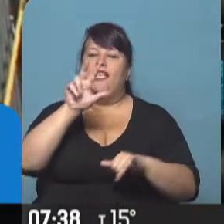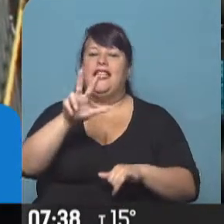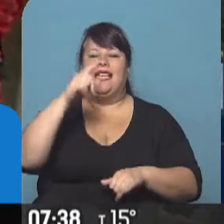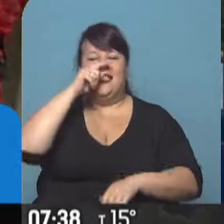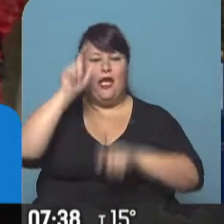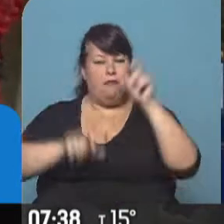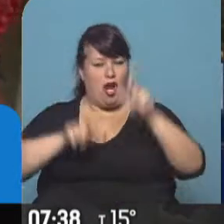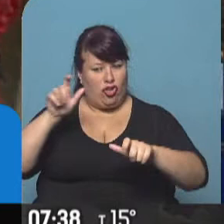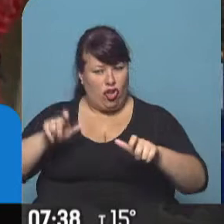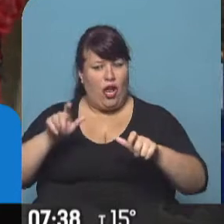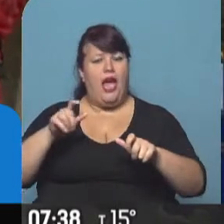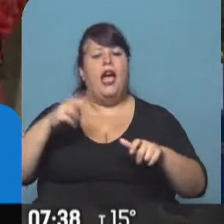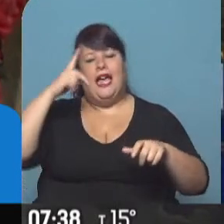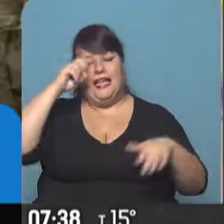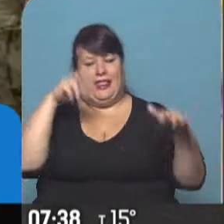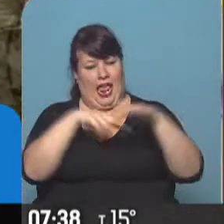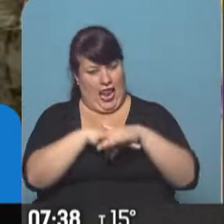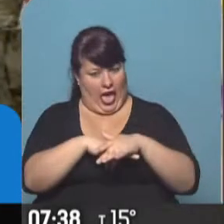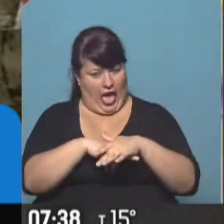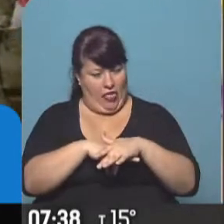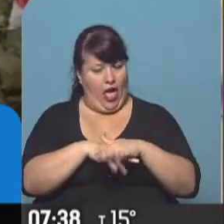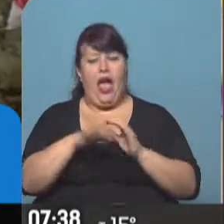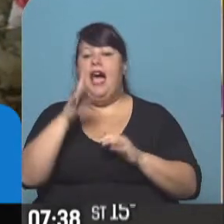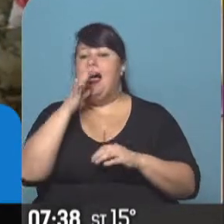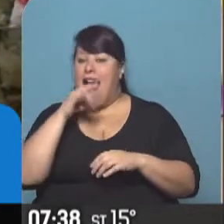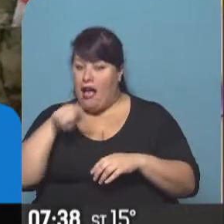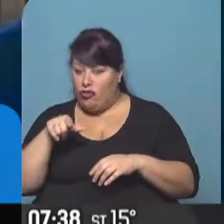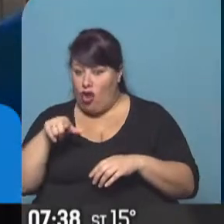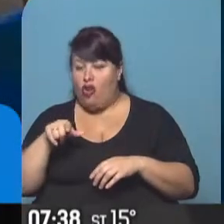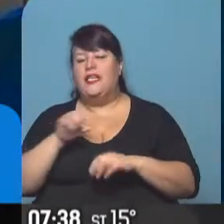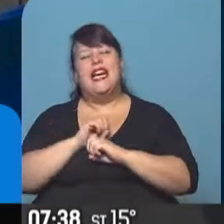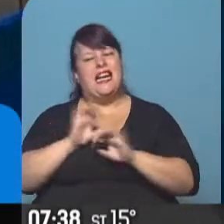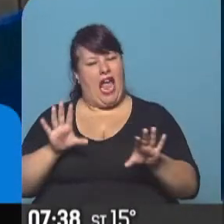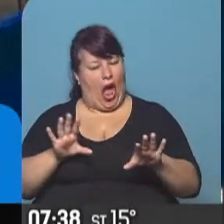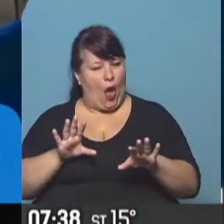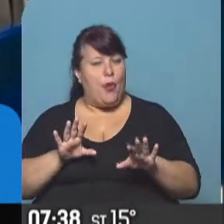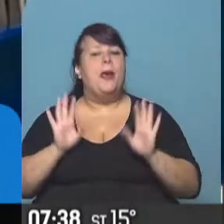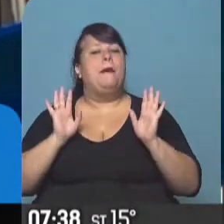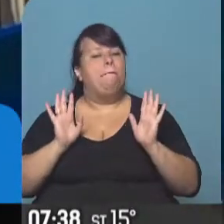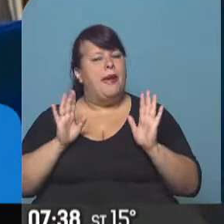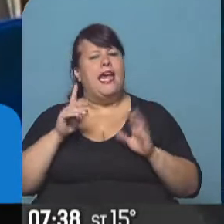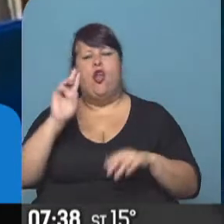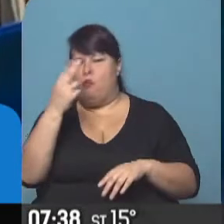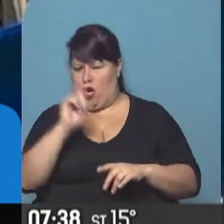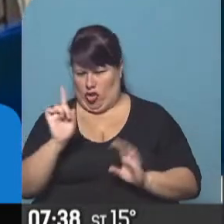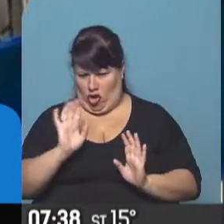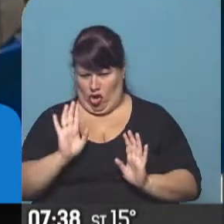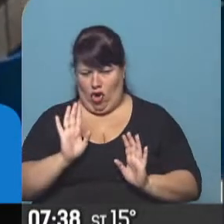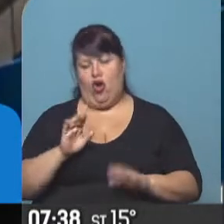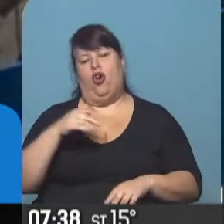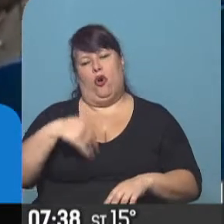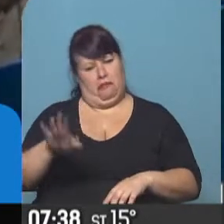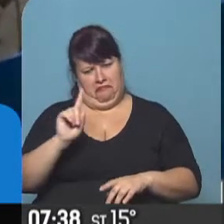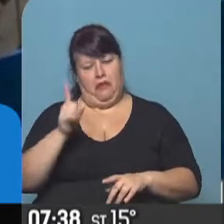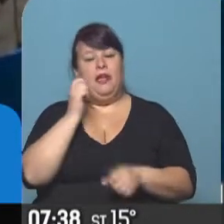37 personas se encuentran hospitalizadas, 14 de ellas en estado grave, pero sin peligro de muerte,